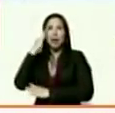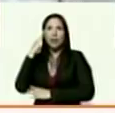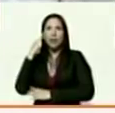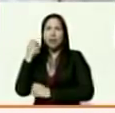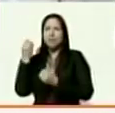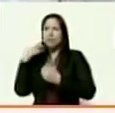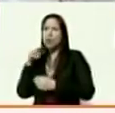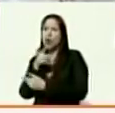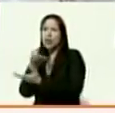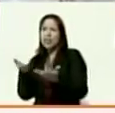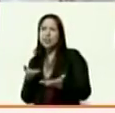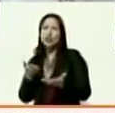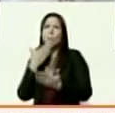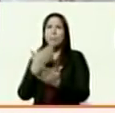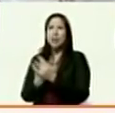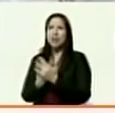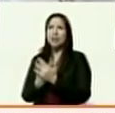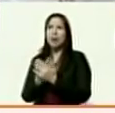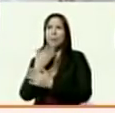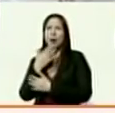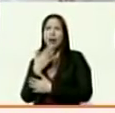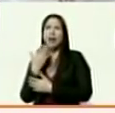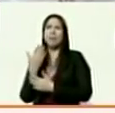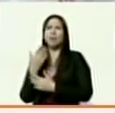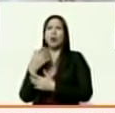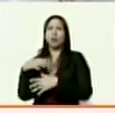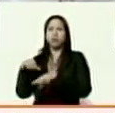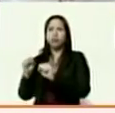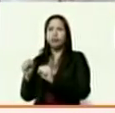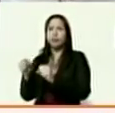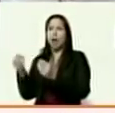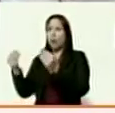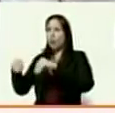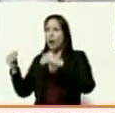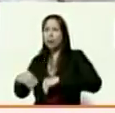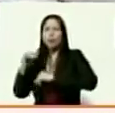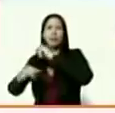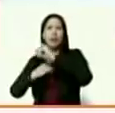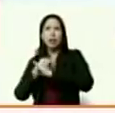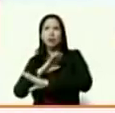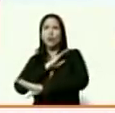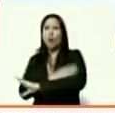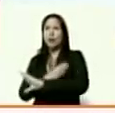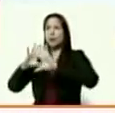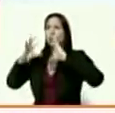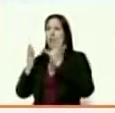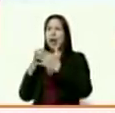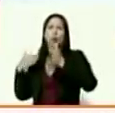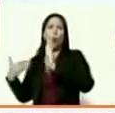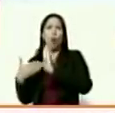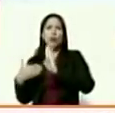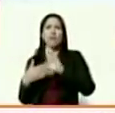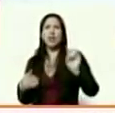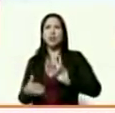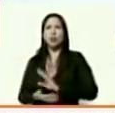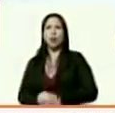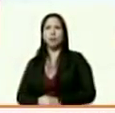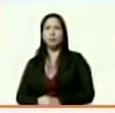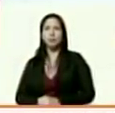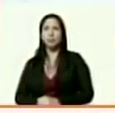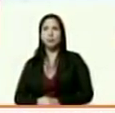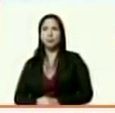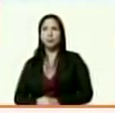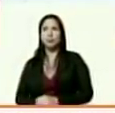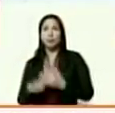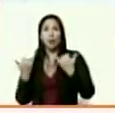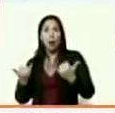los marines, fuerzas internacionales, alianzas de fuerzas mundiales contra Venezuela. Y